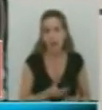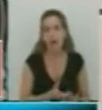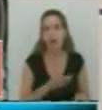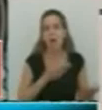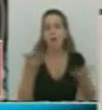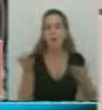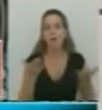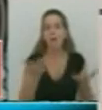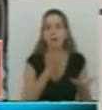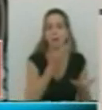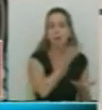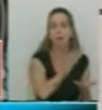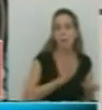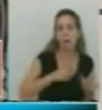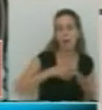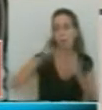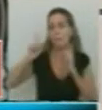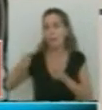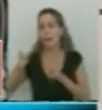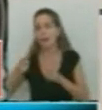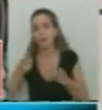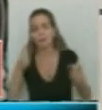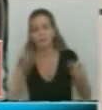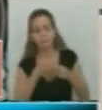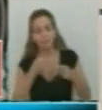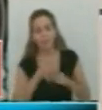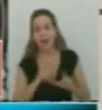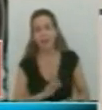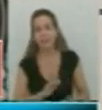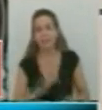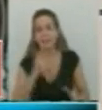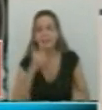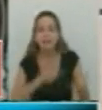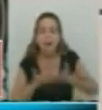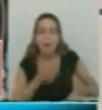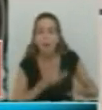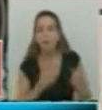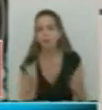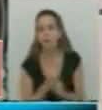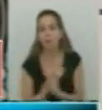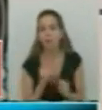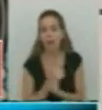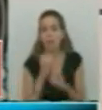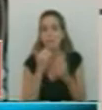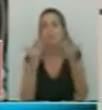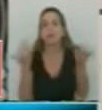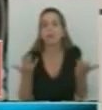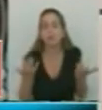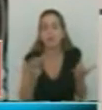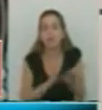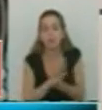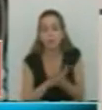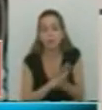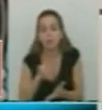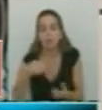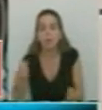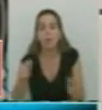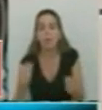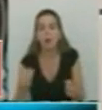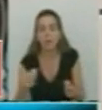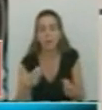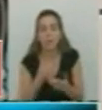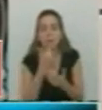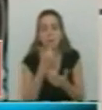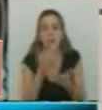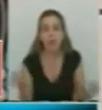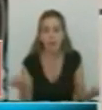otro, irreconciliable. No se sabe cómo se va a destrabar este conflicto. Insisto, 16 días sin clase. Y la gran duda